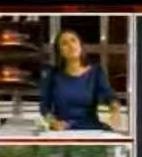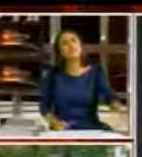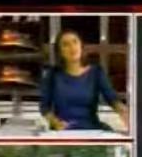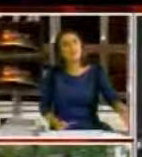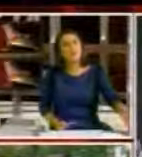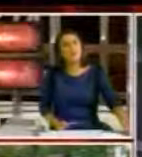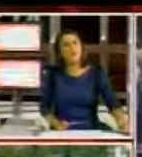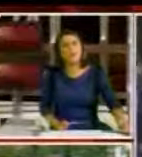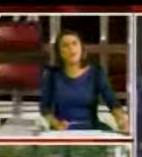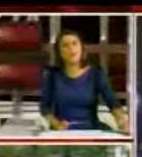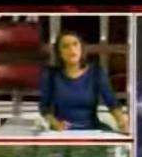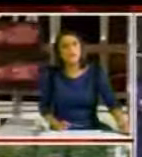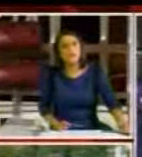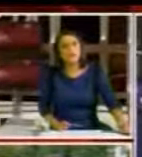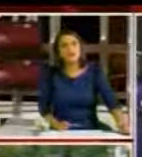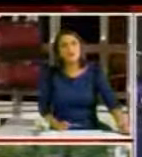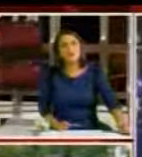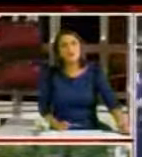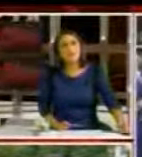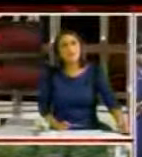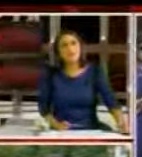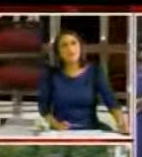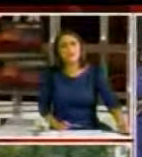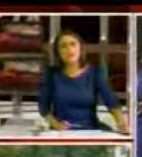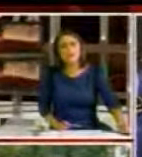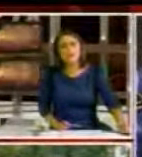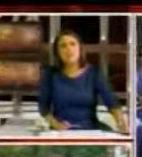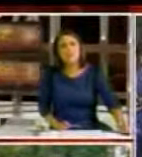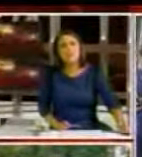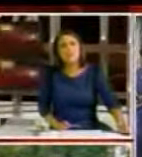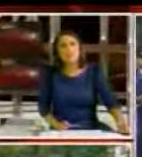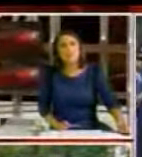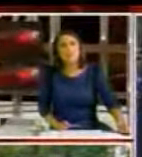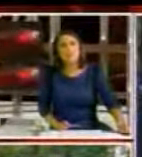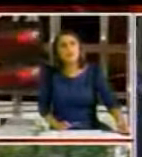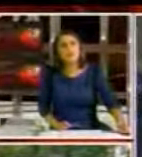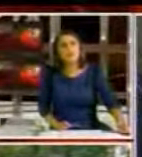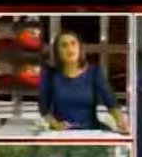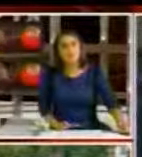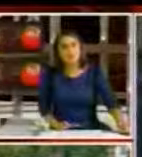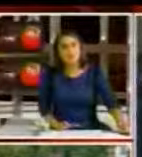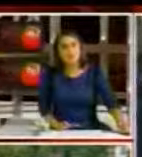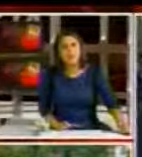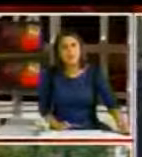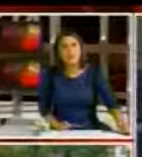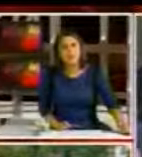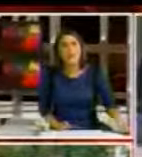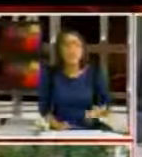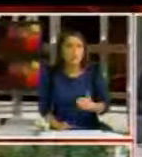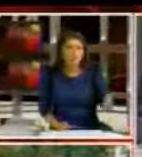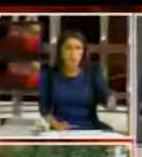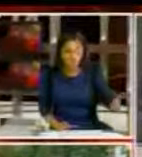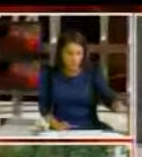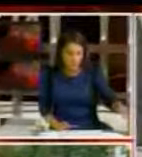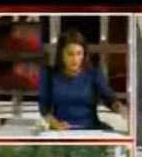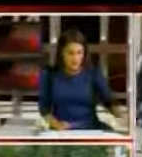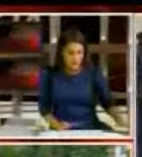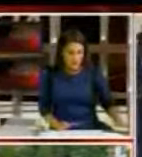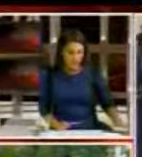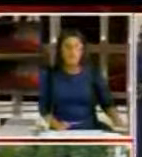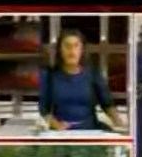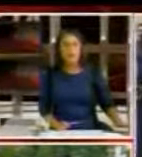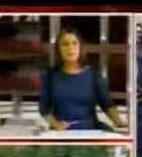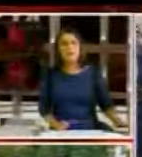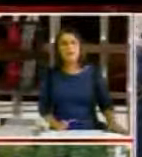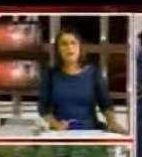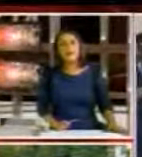fue ¿no? Muy extenso. Porque tuvimos un retraso importantísimo. Sí, tuvimos un retraso importantísimo en el discurso que se dio en el Palacio de la Moneda